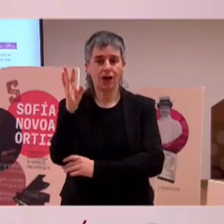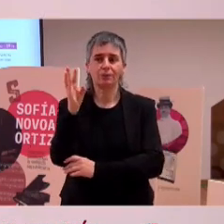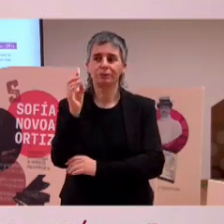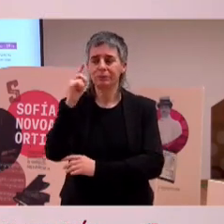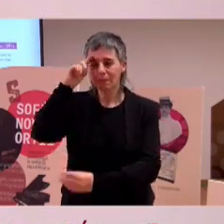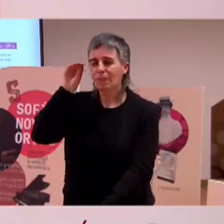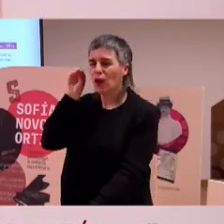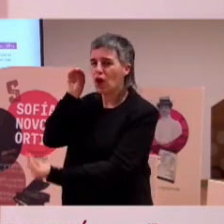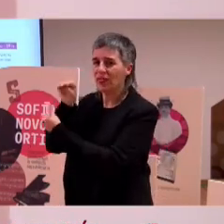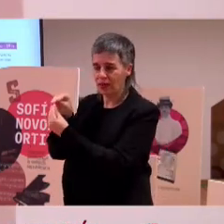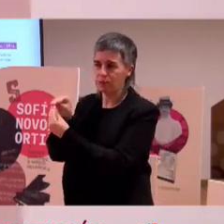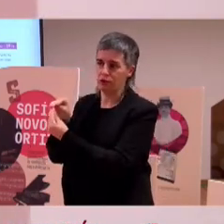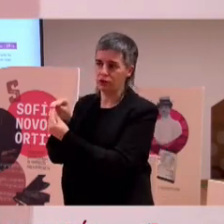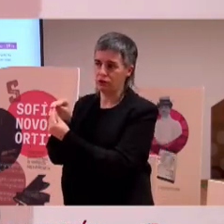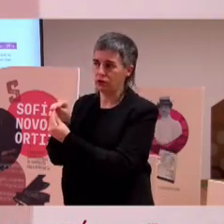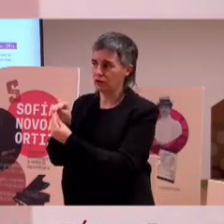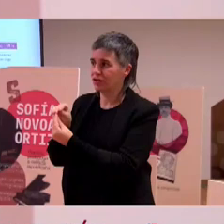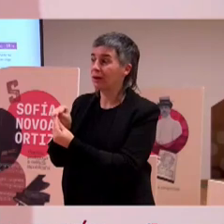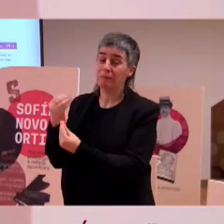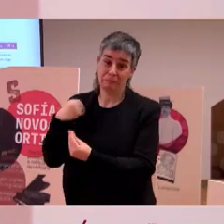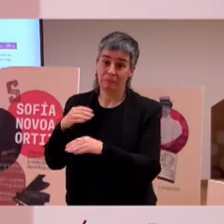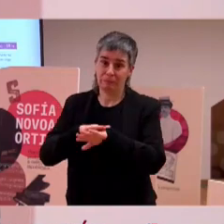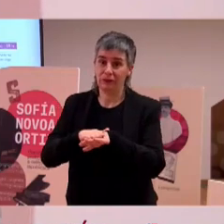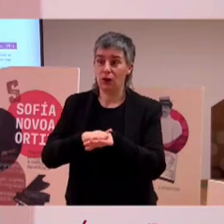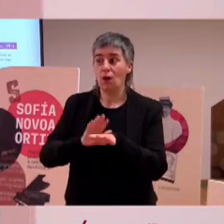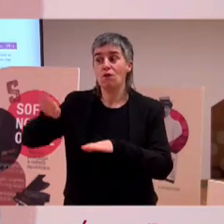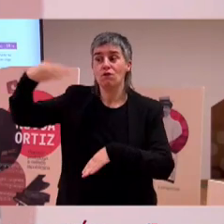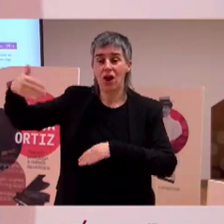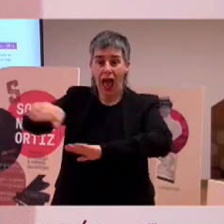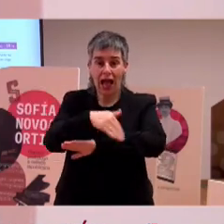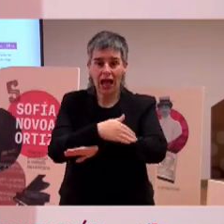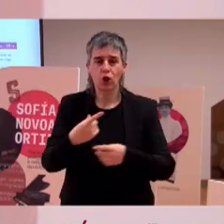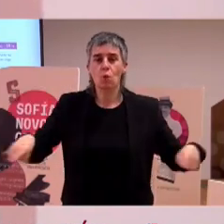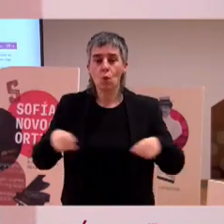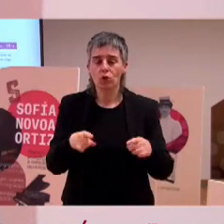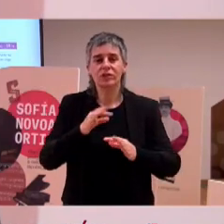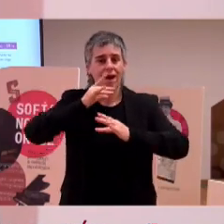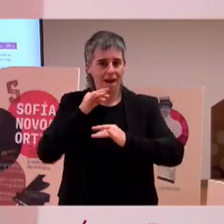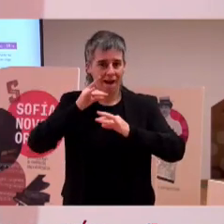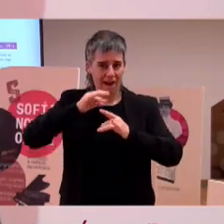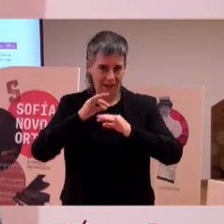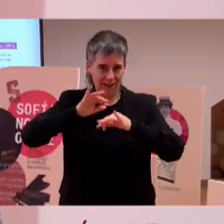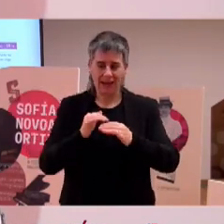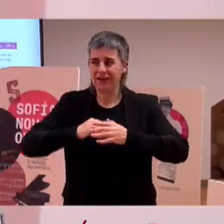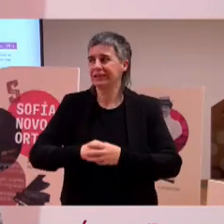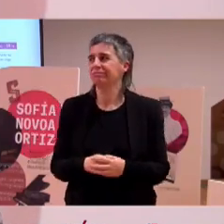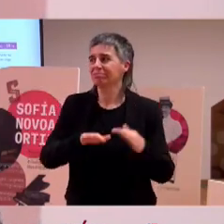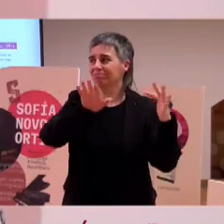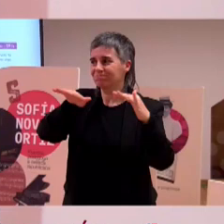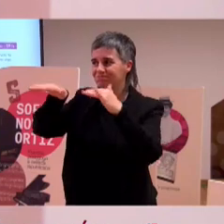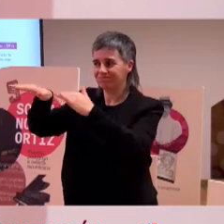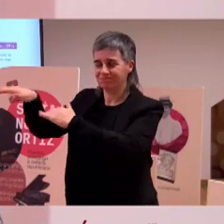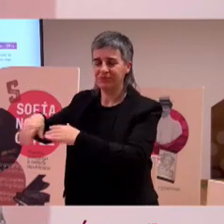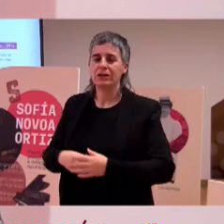A Sofía isto tamén lle gustaría, estas gaitas aquí de fondo. Sí, a tocaba. Sí, que lle gustaba. Tocaba a gaita tamén. Sí.